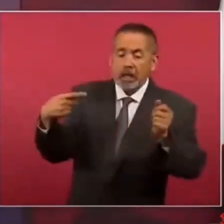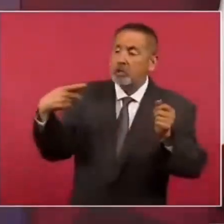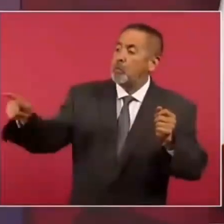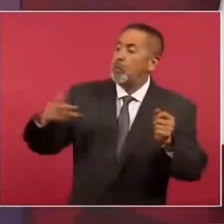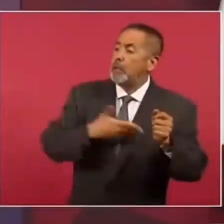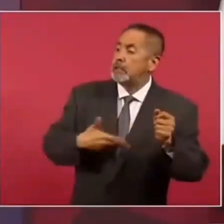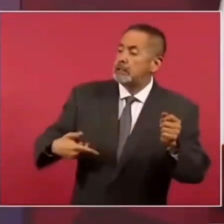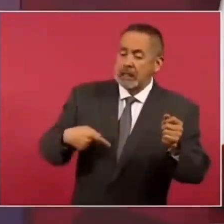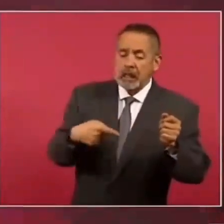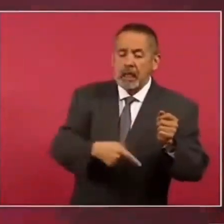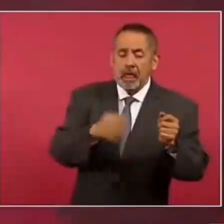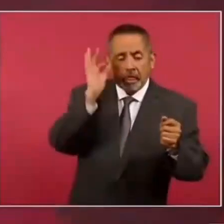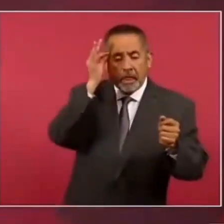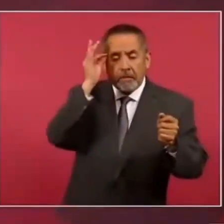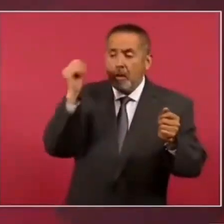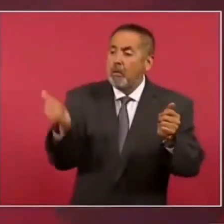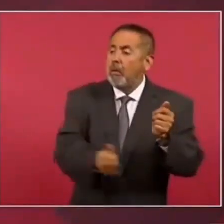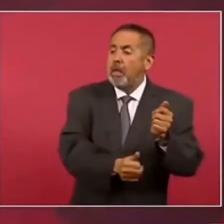dije.